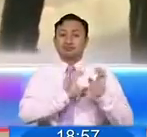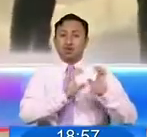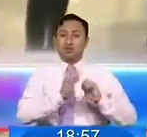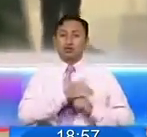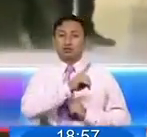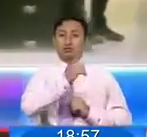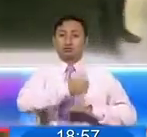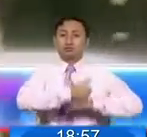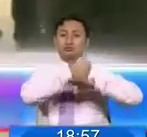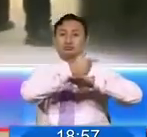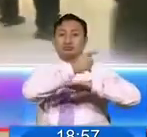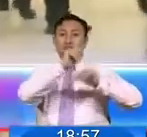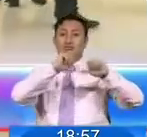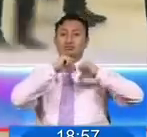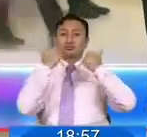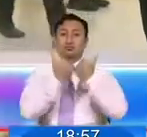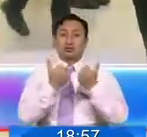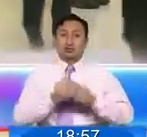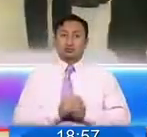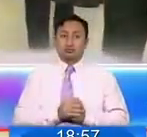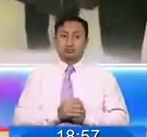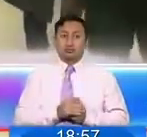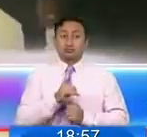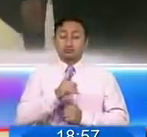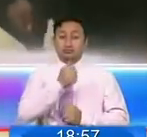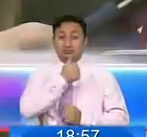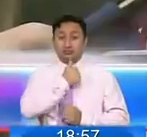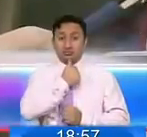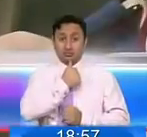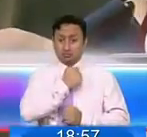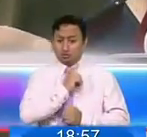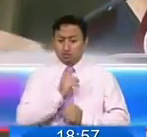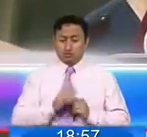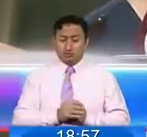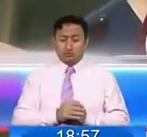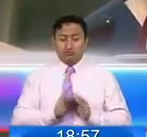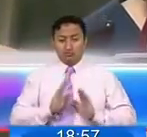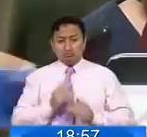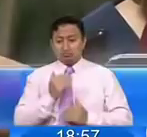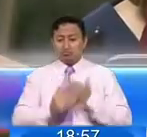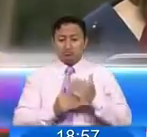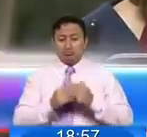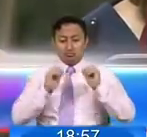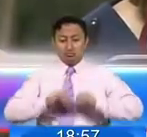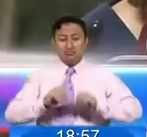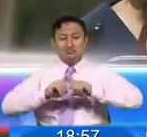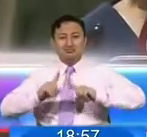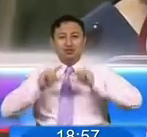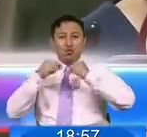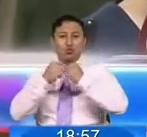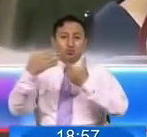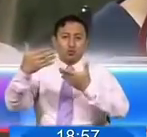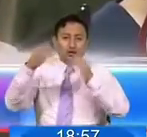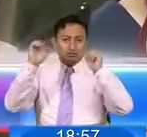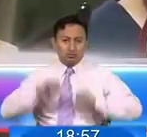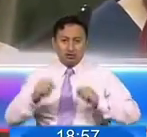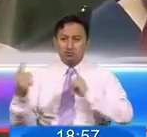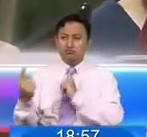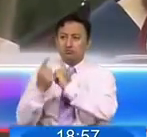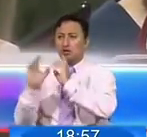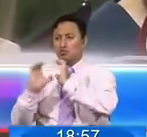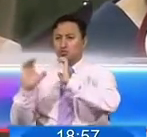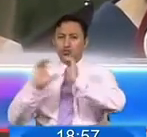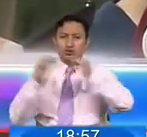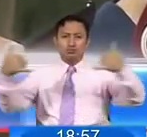el Ejecutivo y la Asamblea Nacional no son secretas. Se llevan adelante con las distintas bancadas y, por supuesto,